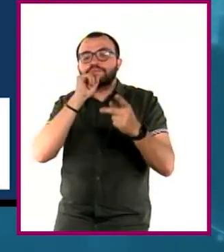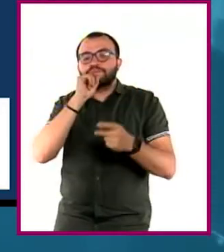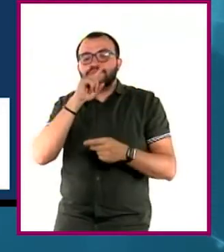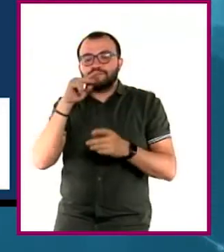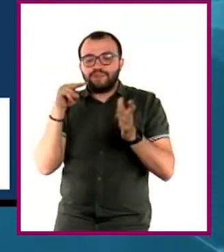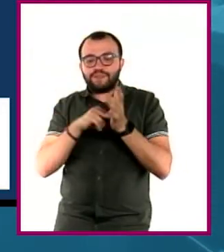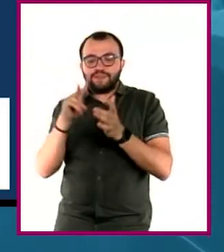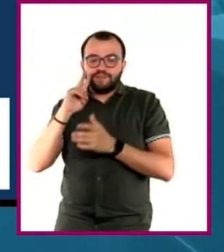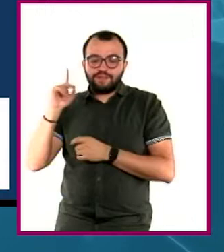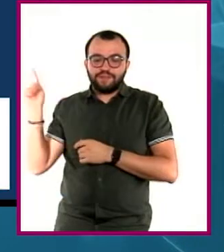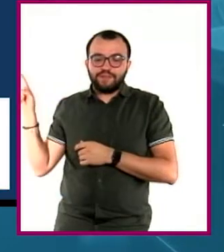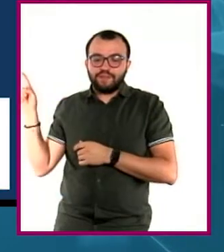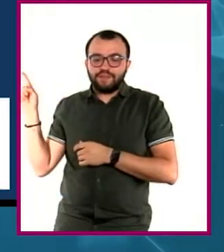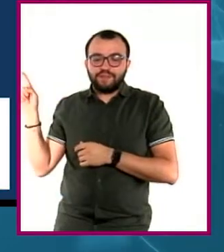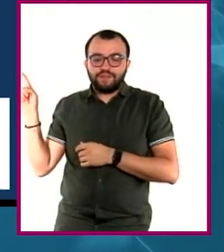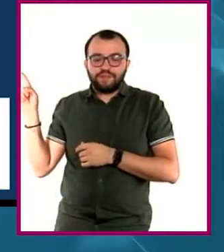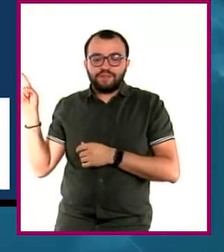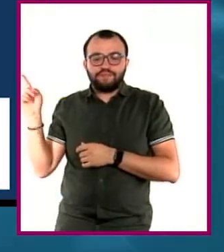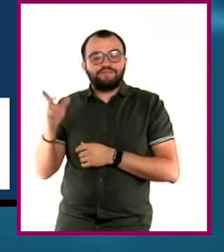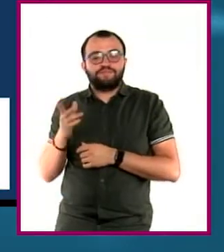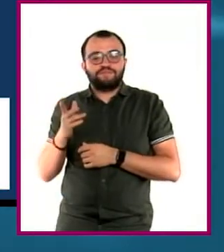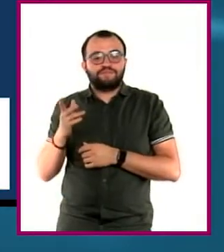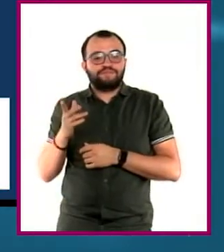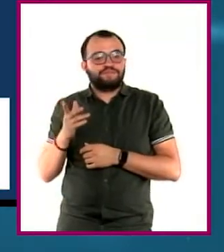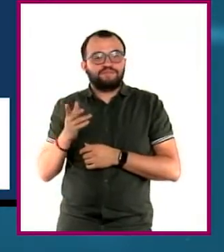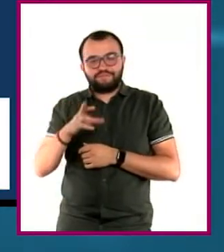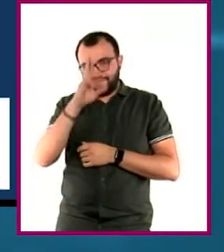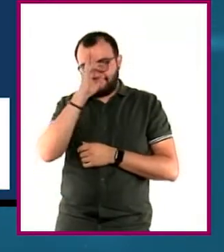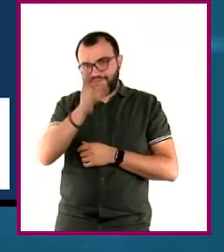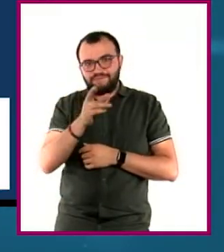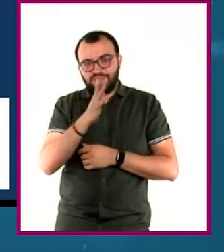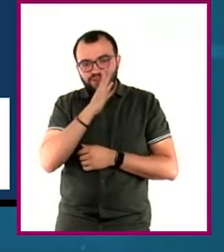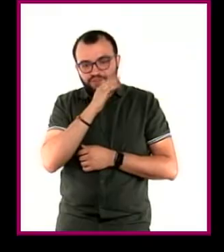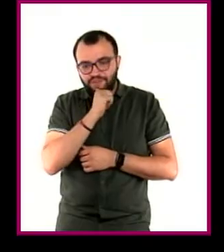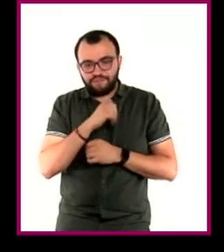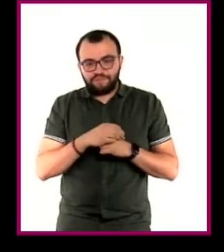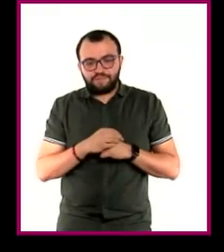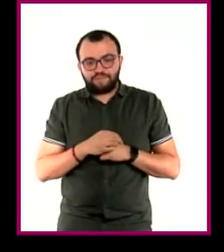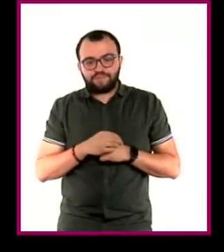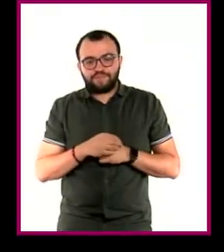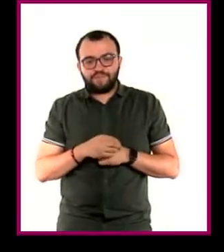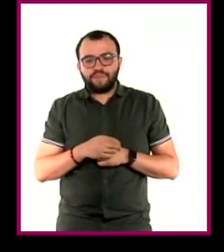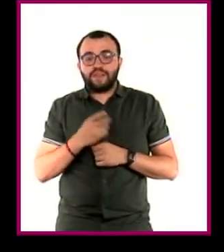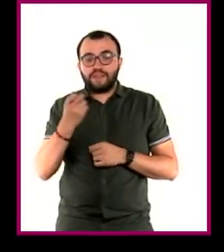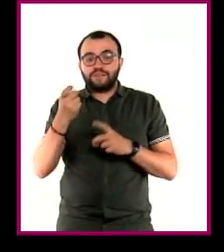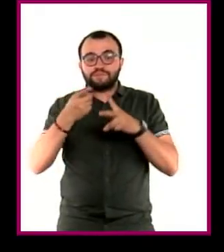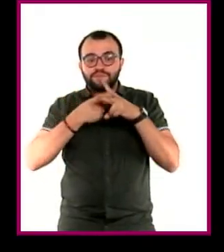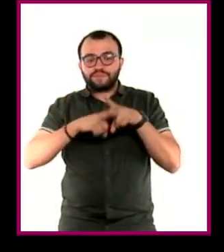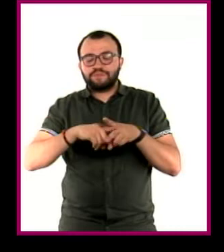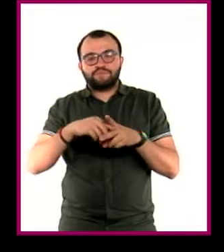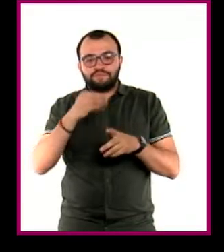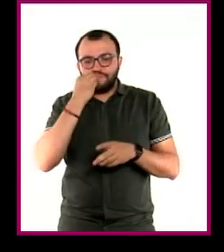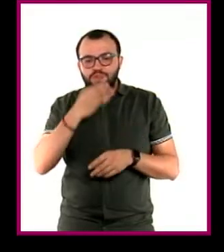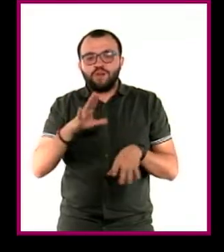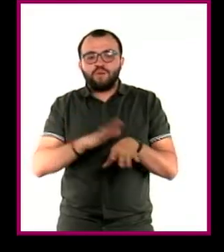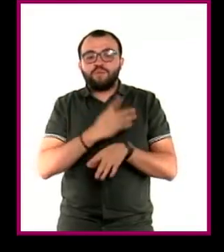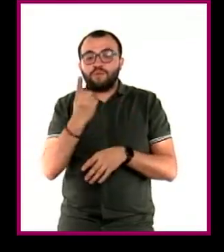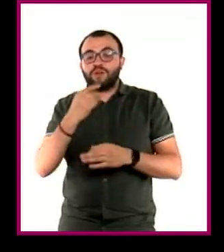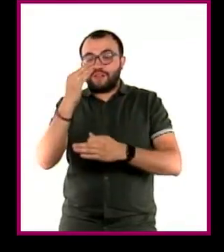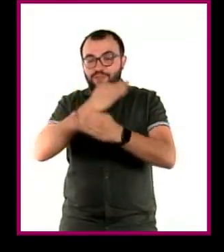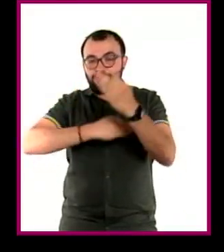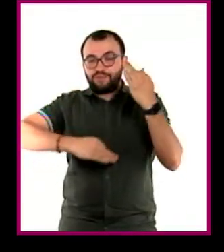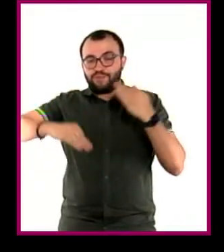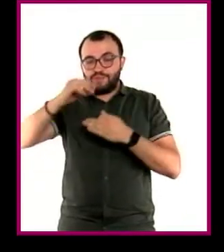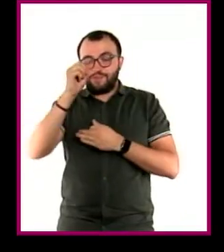que apunta para arriba. Entonces sería prohibitivo. El principio de exclusión de Pauli es impresionante porque de alguna manera todas las